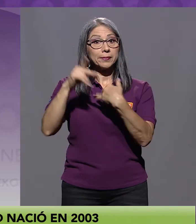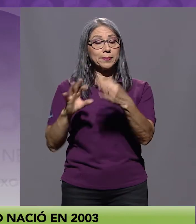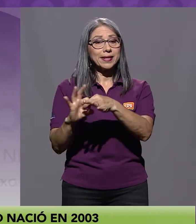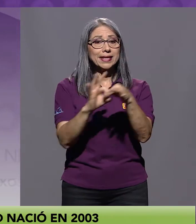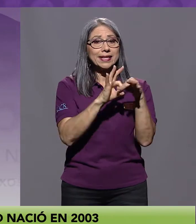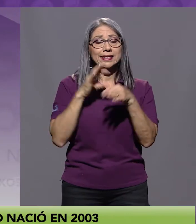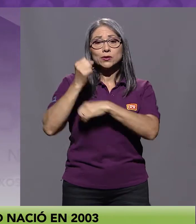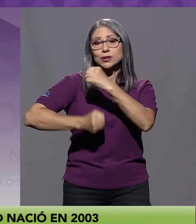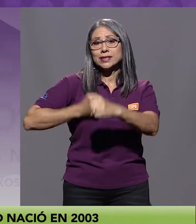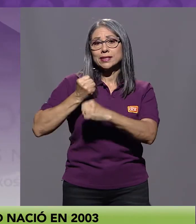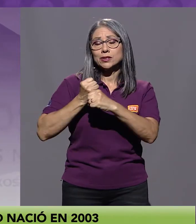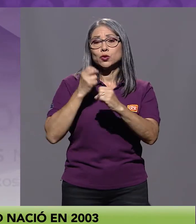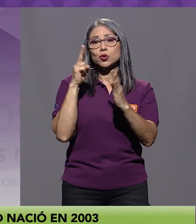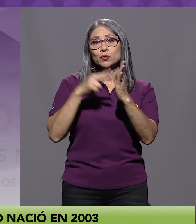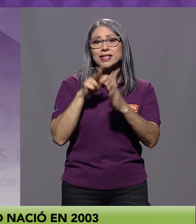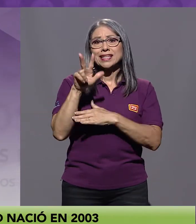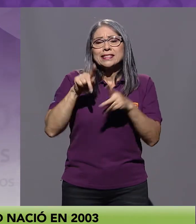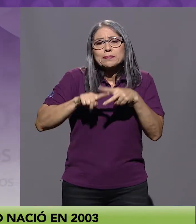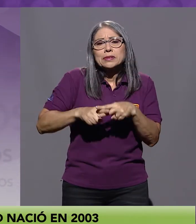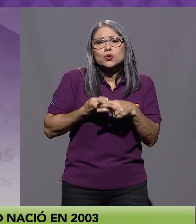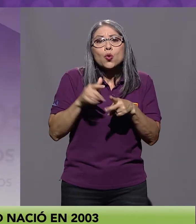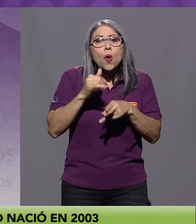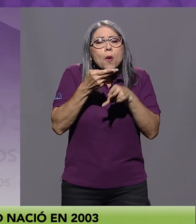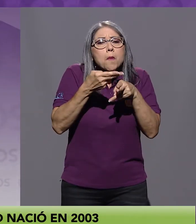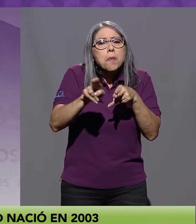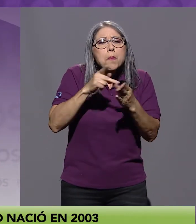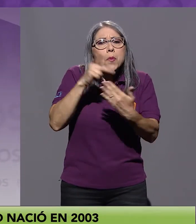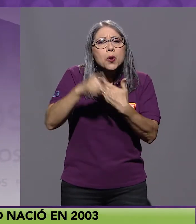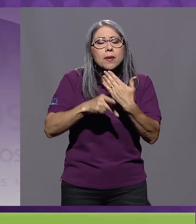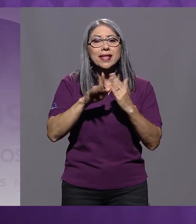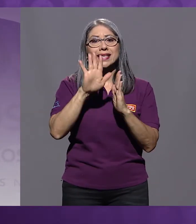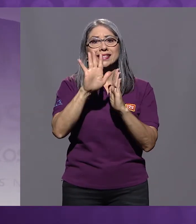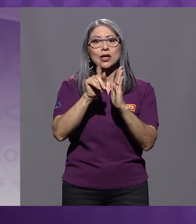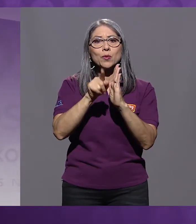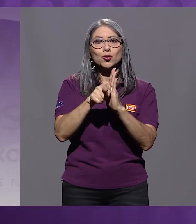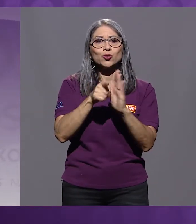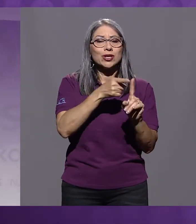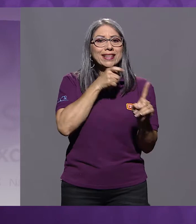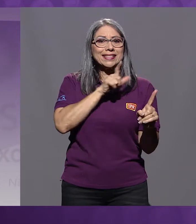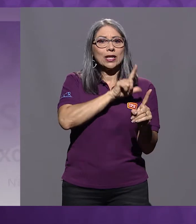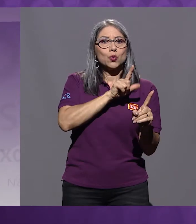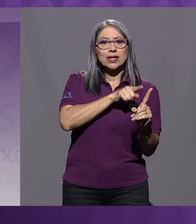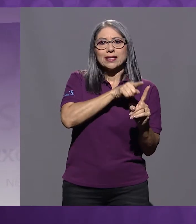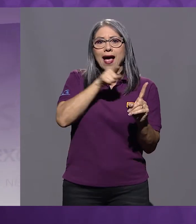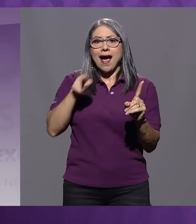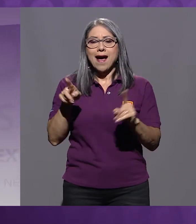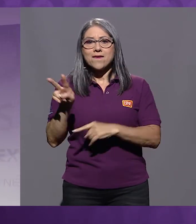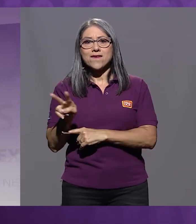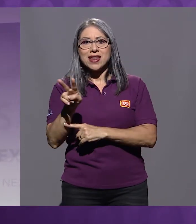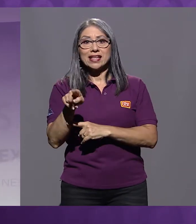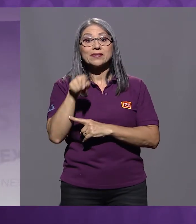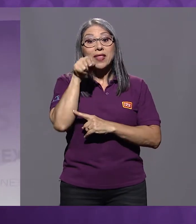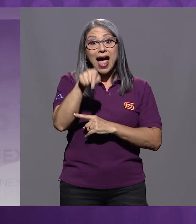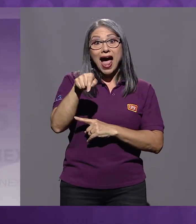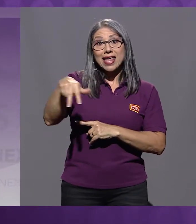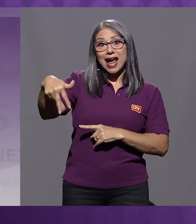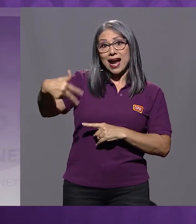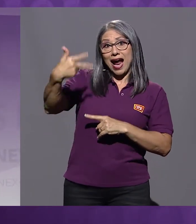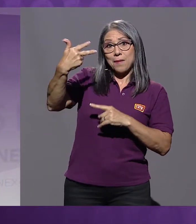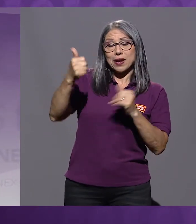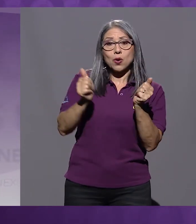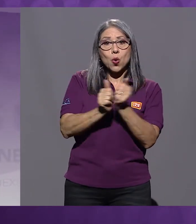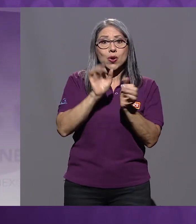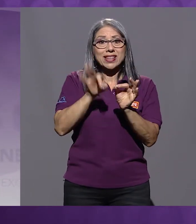Nexos nació en 2003 como un microprograma de 5 minutos y emitido de lunes a viernes, en el que se leían a cámara,